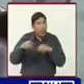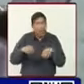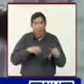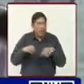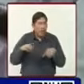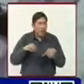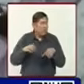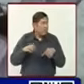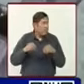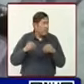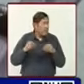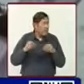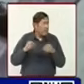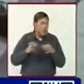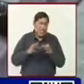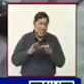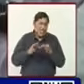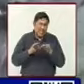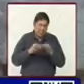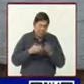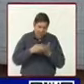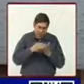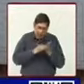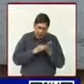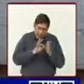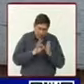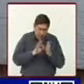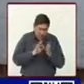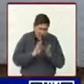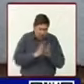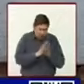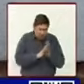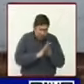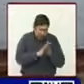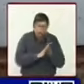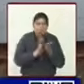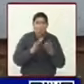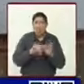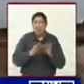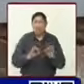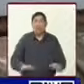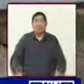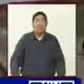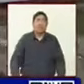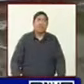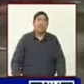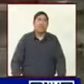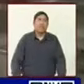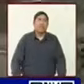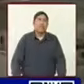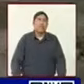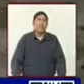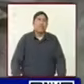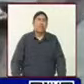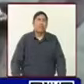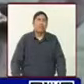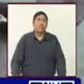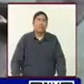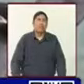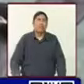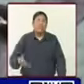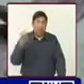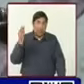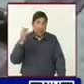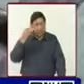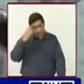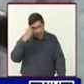hacen ciertas reparaciones. Sí, Esta